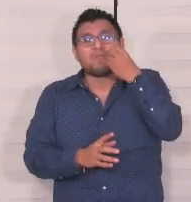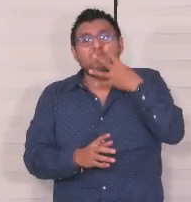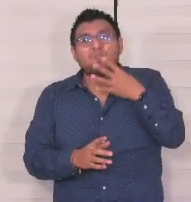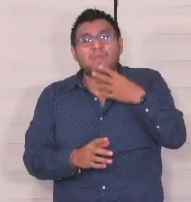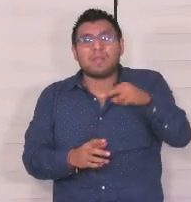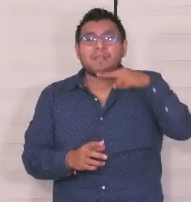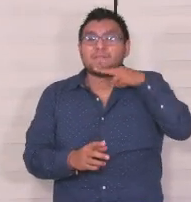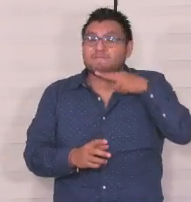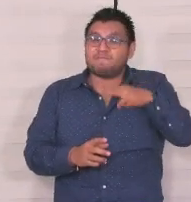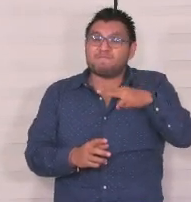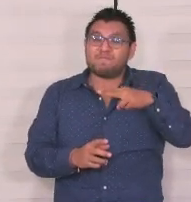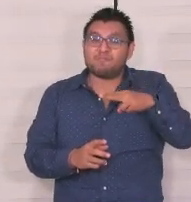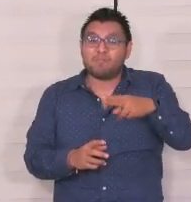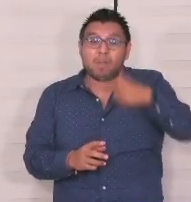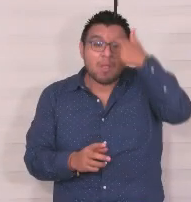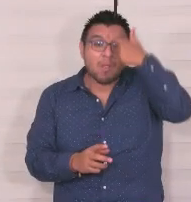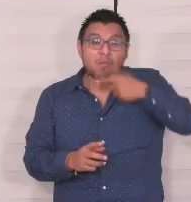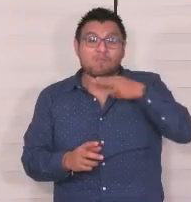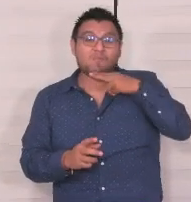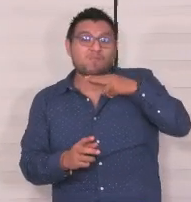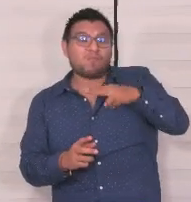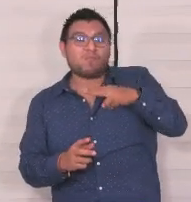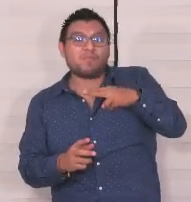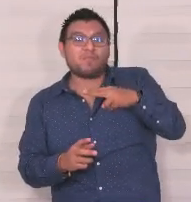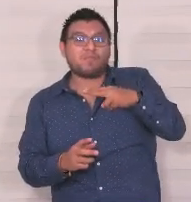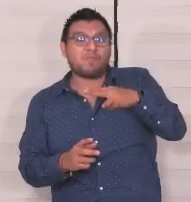que en Navidad, la noche de Navidad,